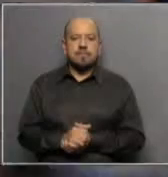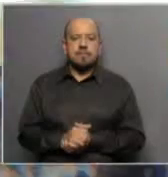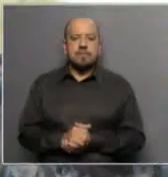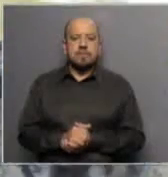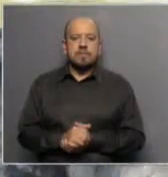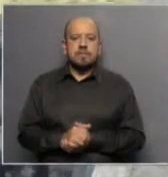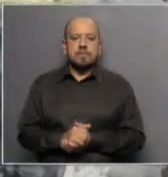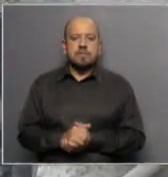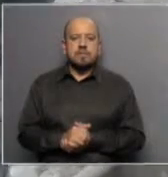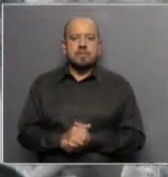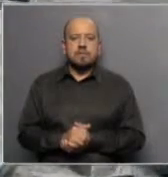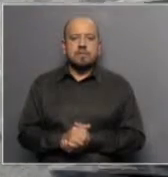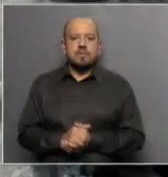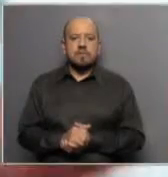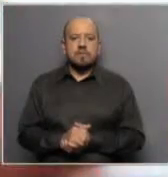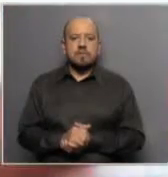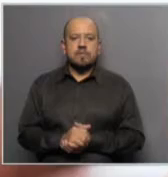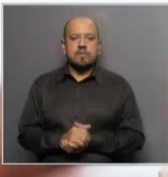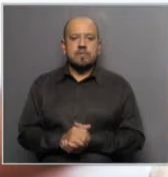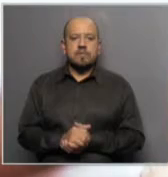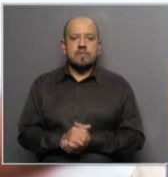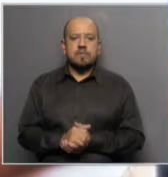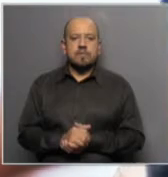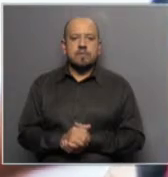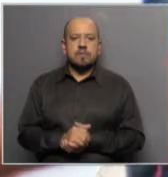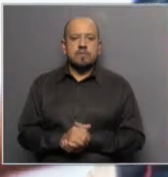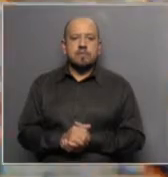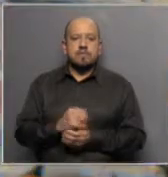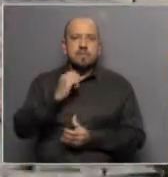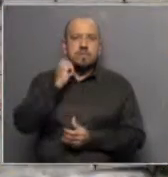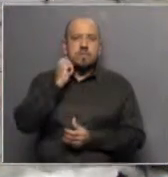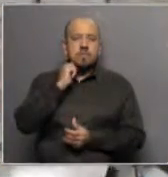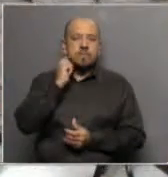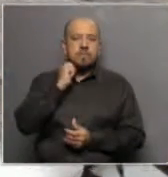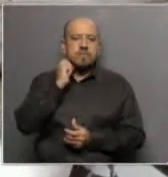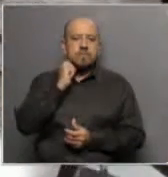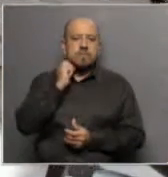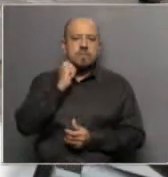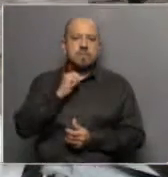Casas, gente que trabaja, horas que se pasan a la